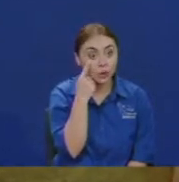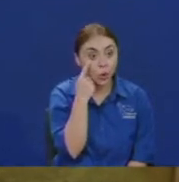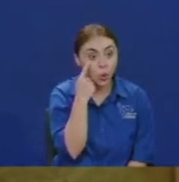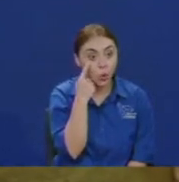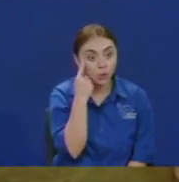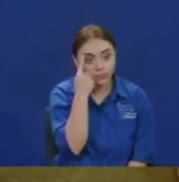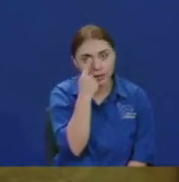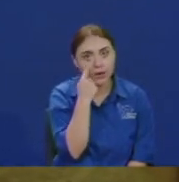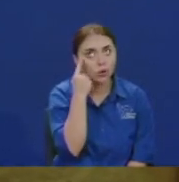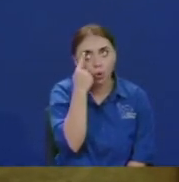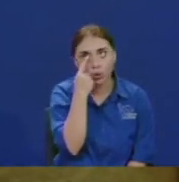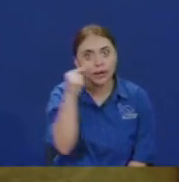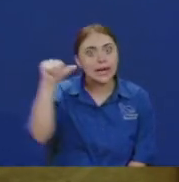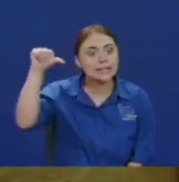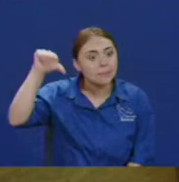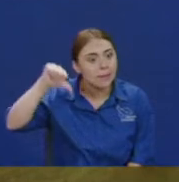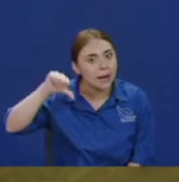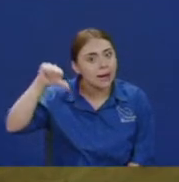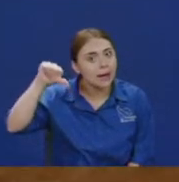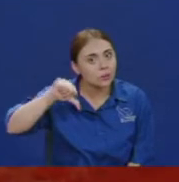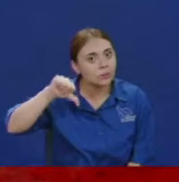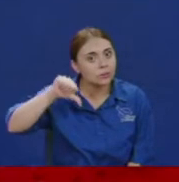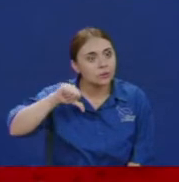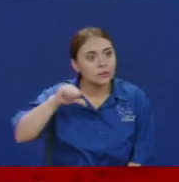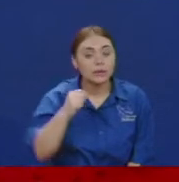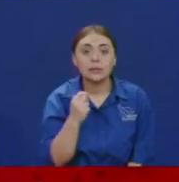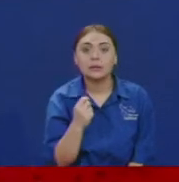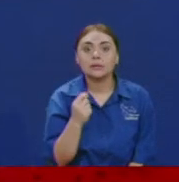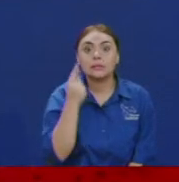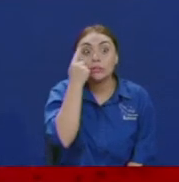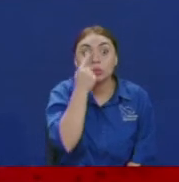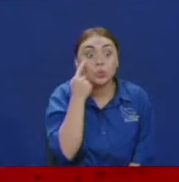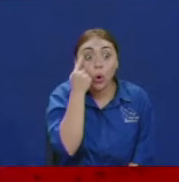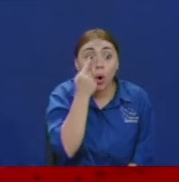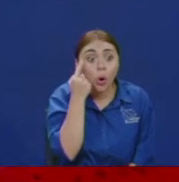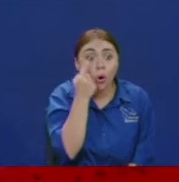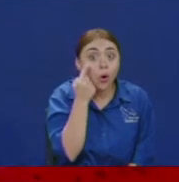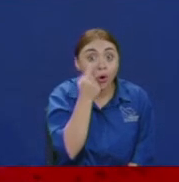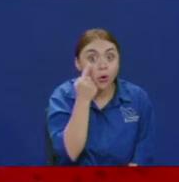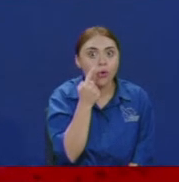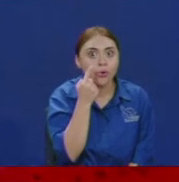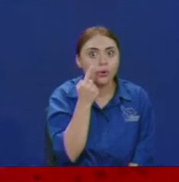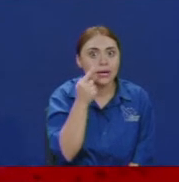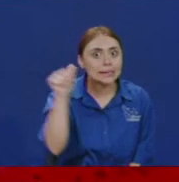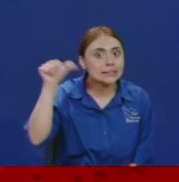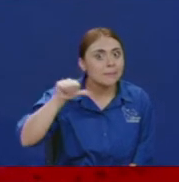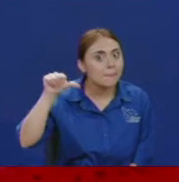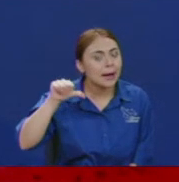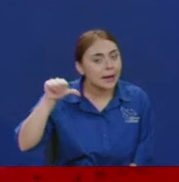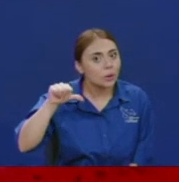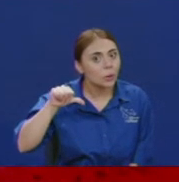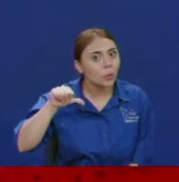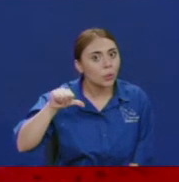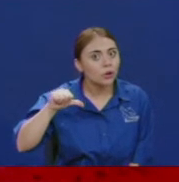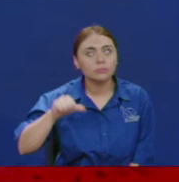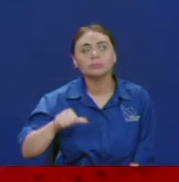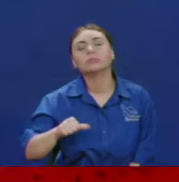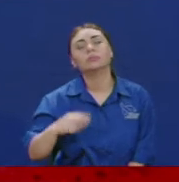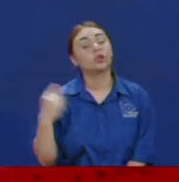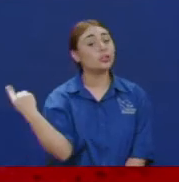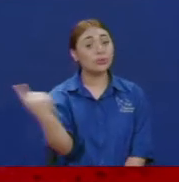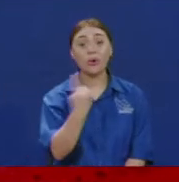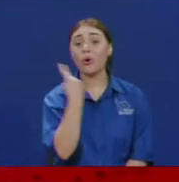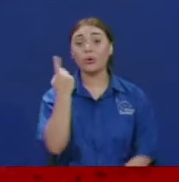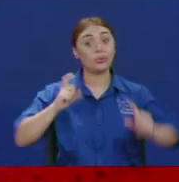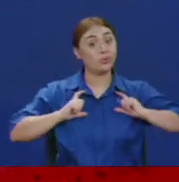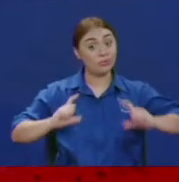si tu ojo es malo, si tu ojo es levadura de malicia, todo tu cuerpo estará lleno